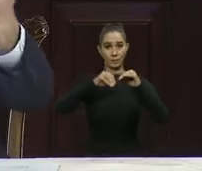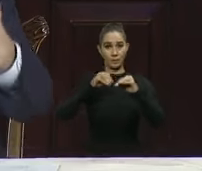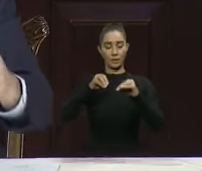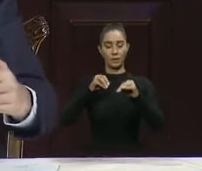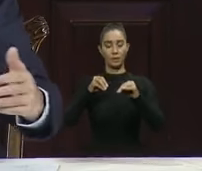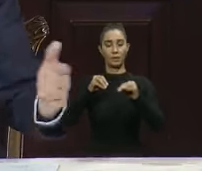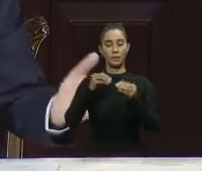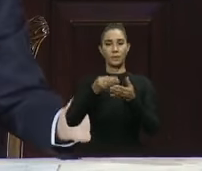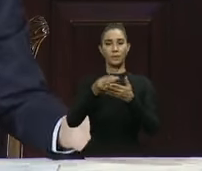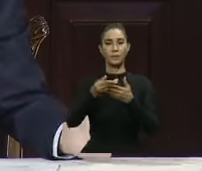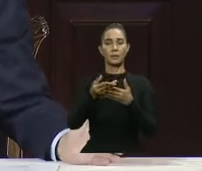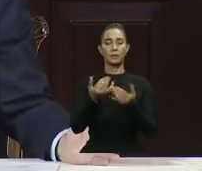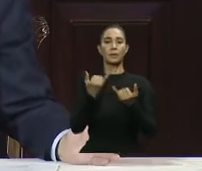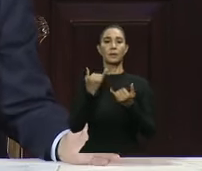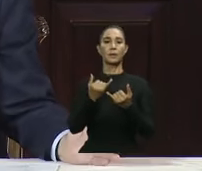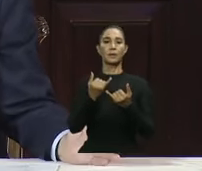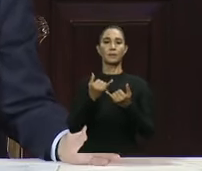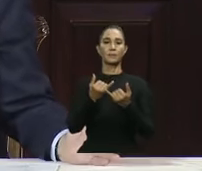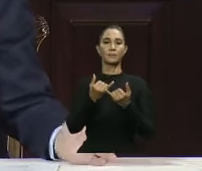la última medida